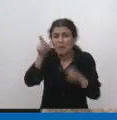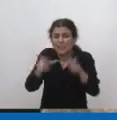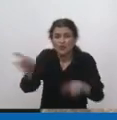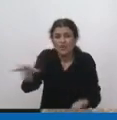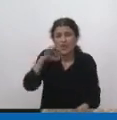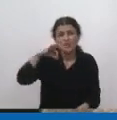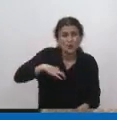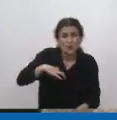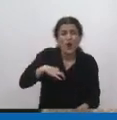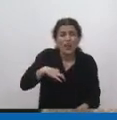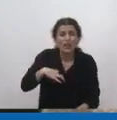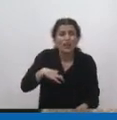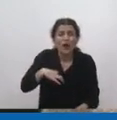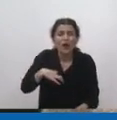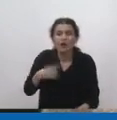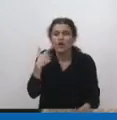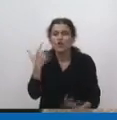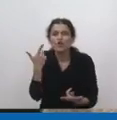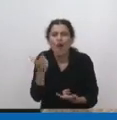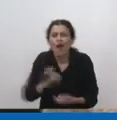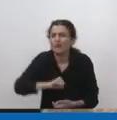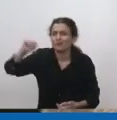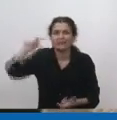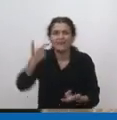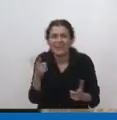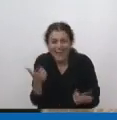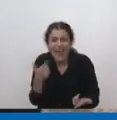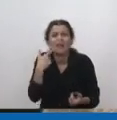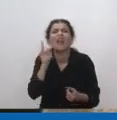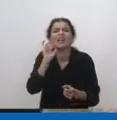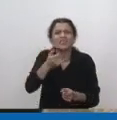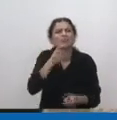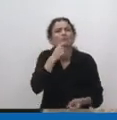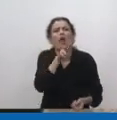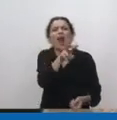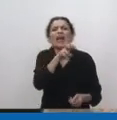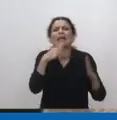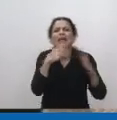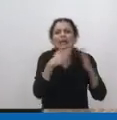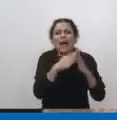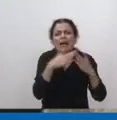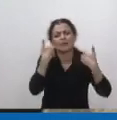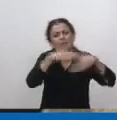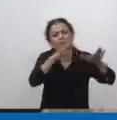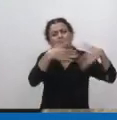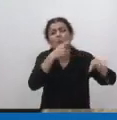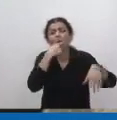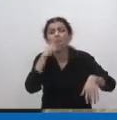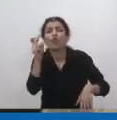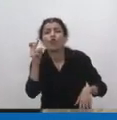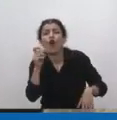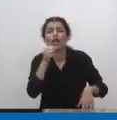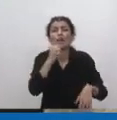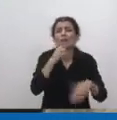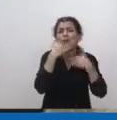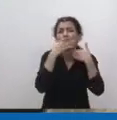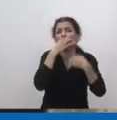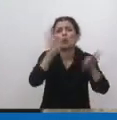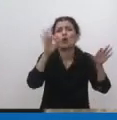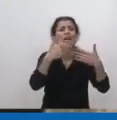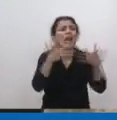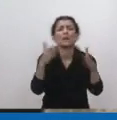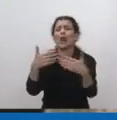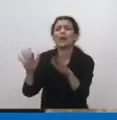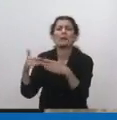todo el resto liberado al mercado. Los alquileres a la moneda que el